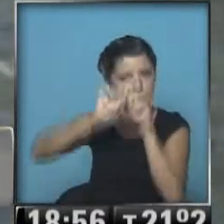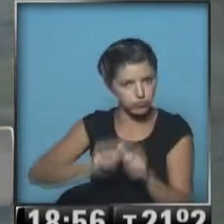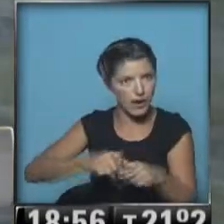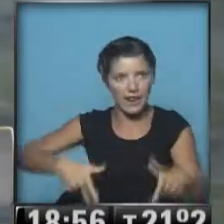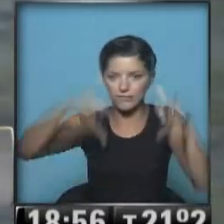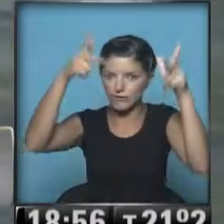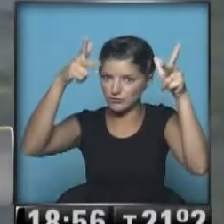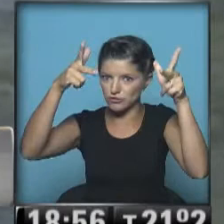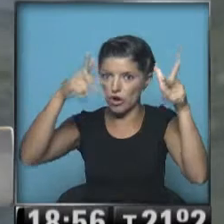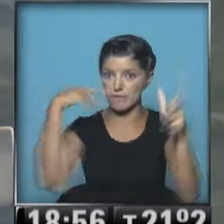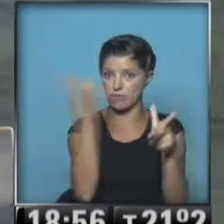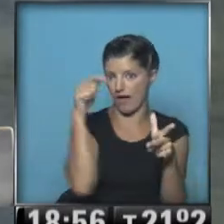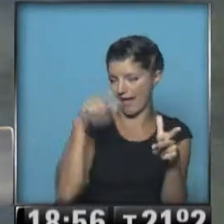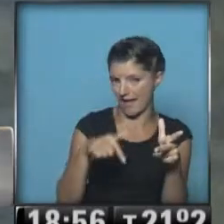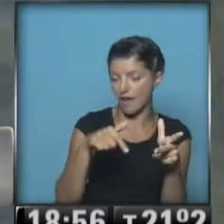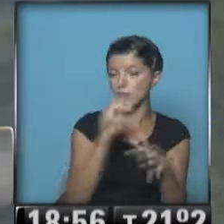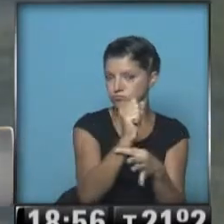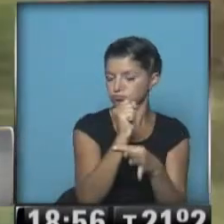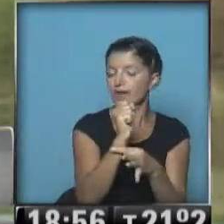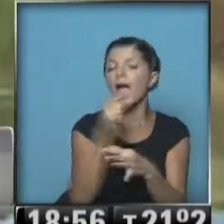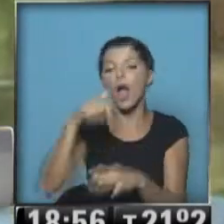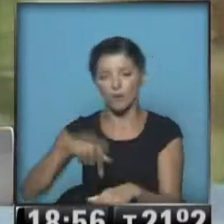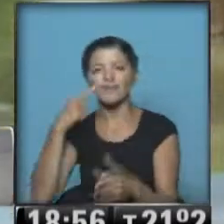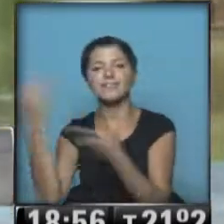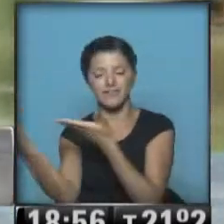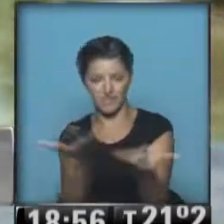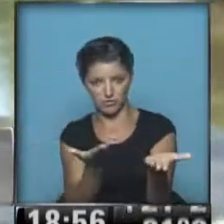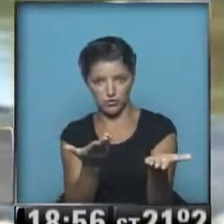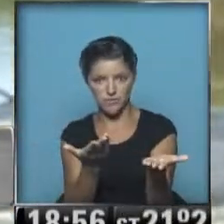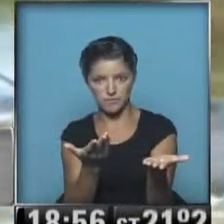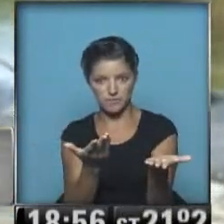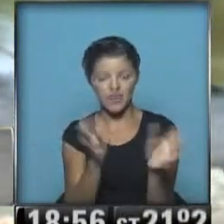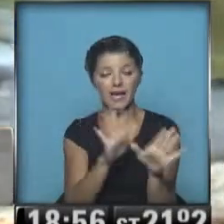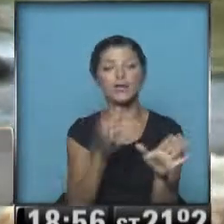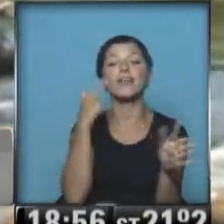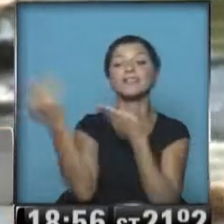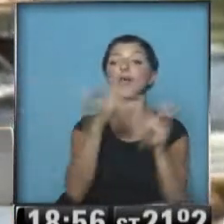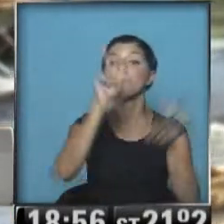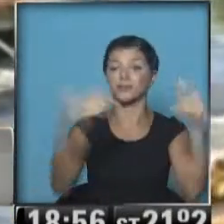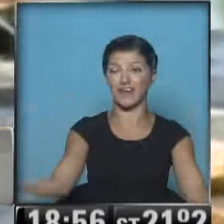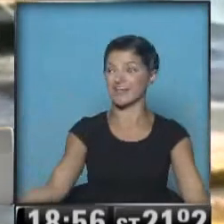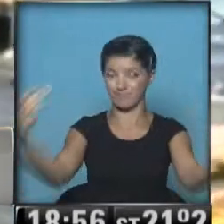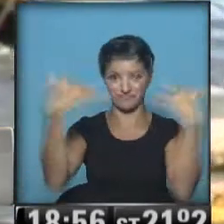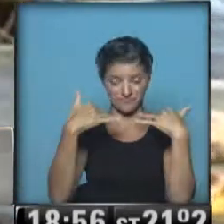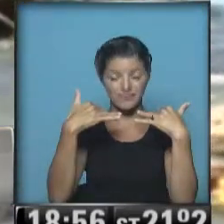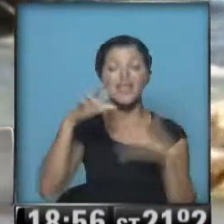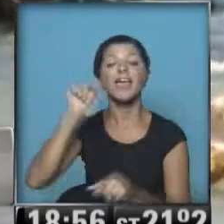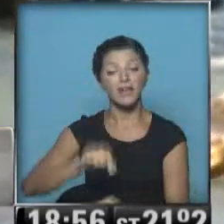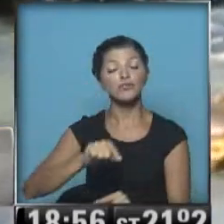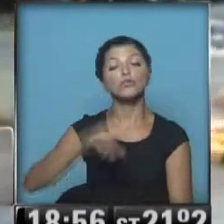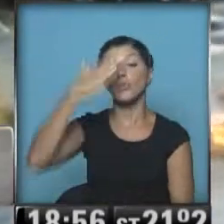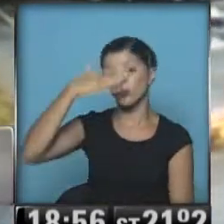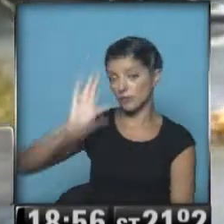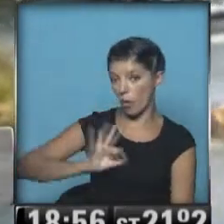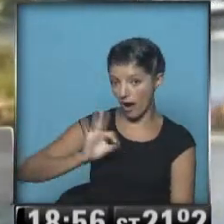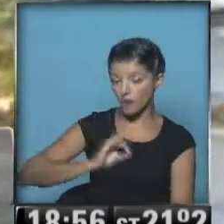edificio, que es un edificio histórico. Ahora estamos prestando servicio nosotros con nuestras oficinas ahí y con atención al visitante. Llegamos a una inversión estos últimos tiempos